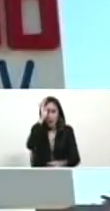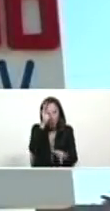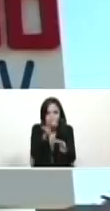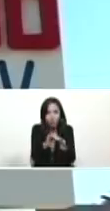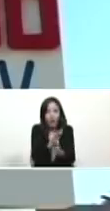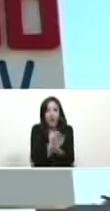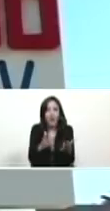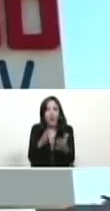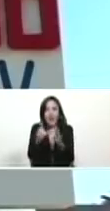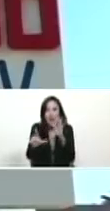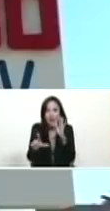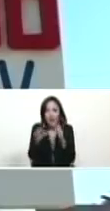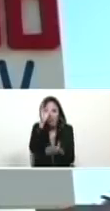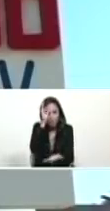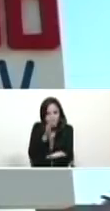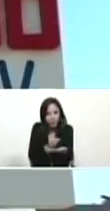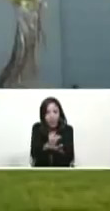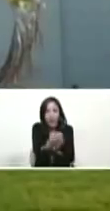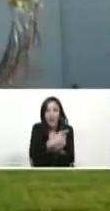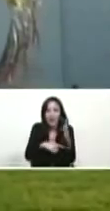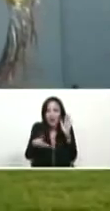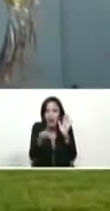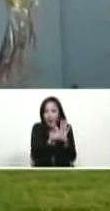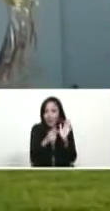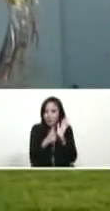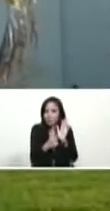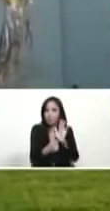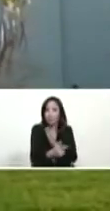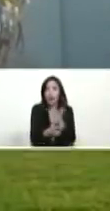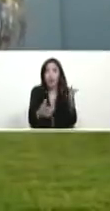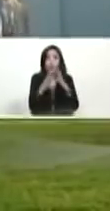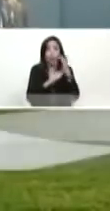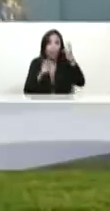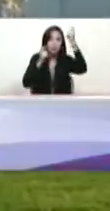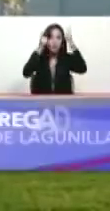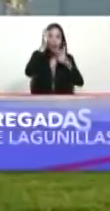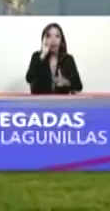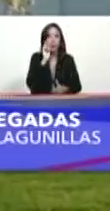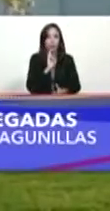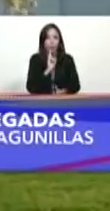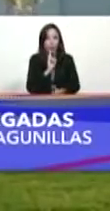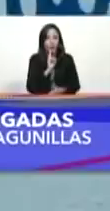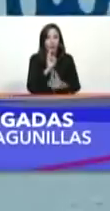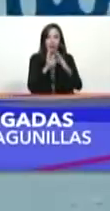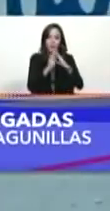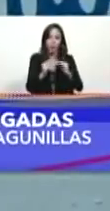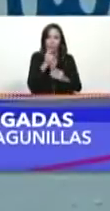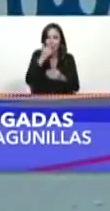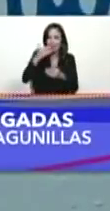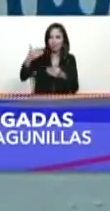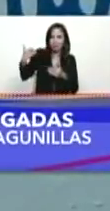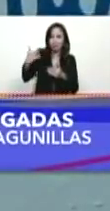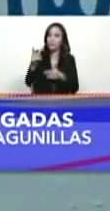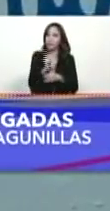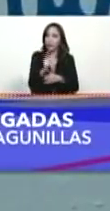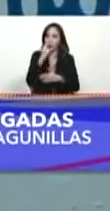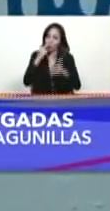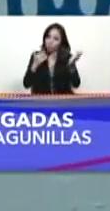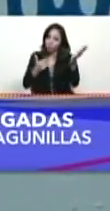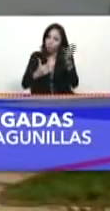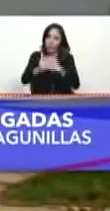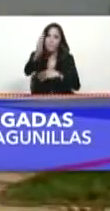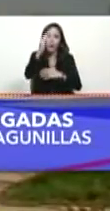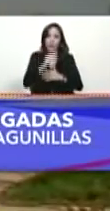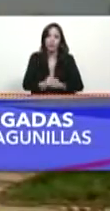Urdaneta, leal a usted, leal a Bolívar y leal al comandante Chávez, que no va a retroceder ni un centímetro